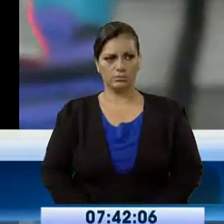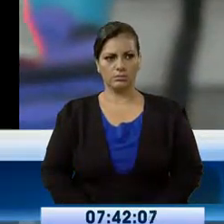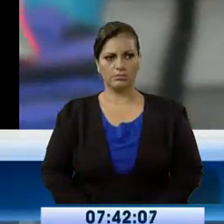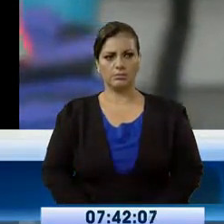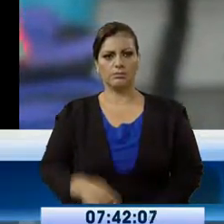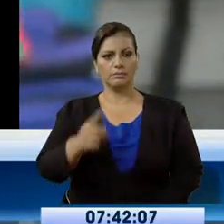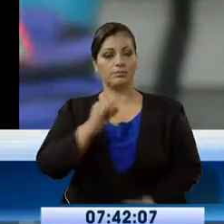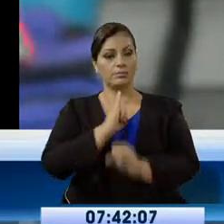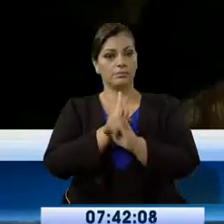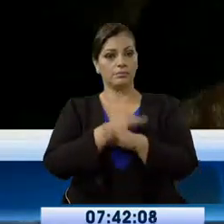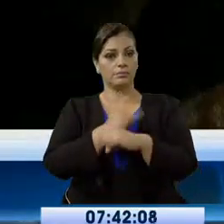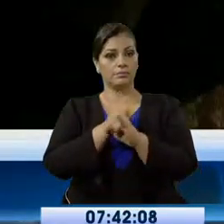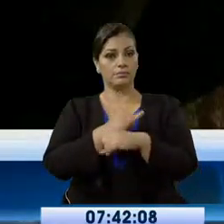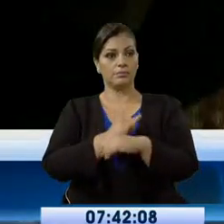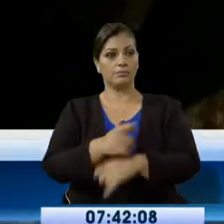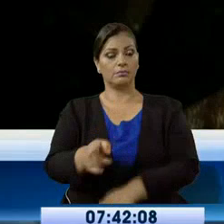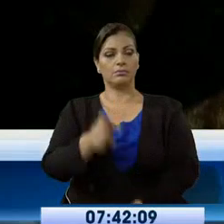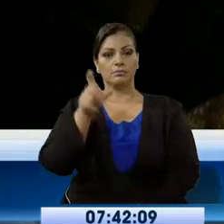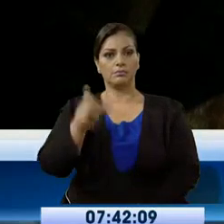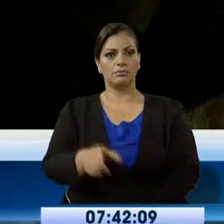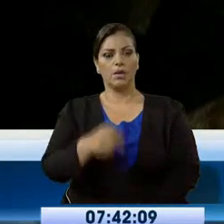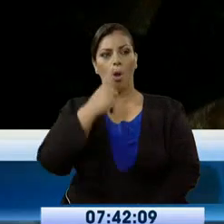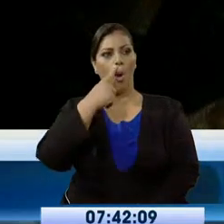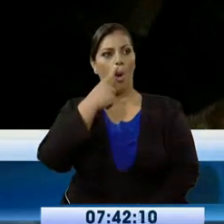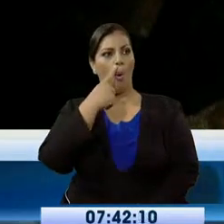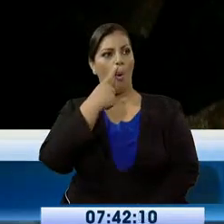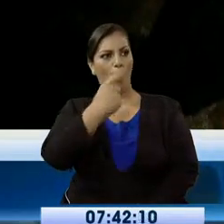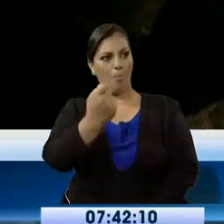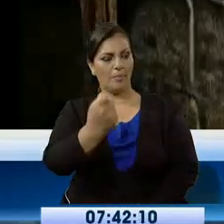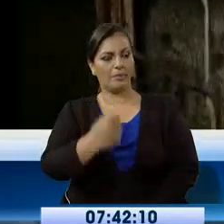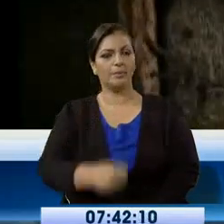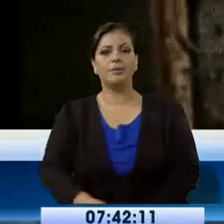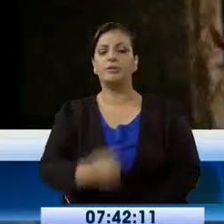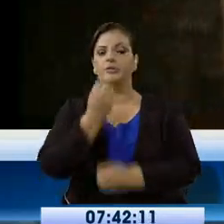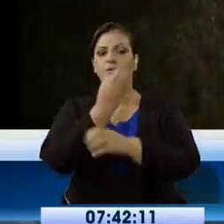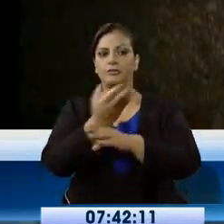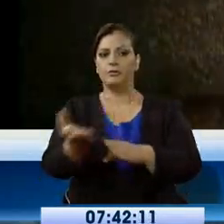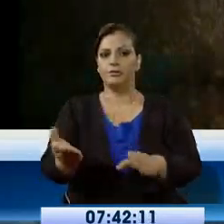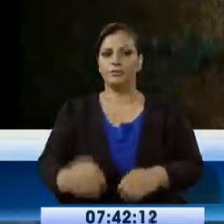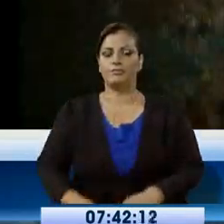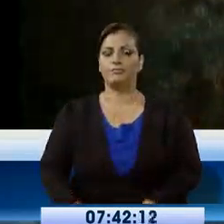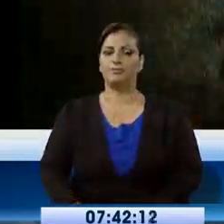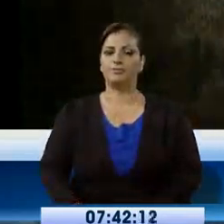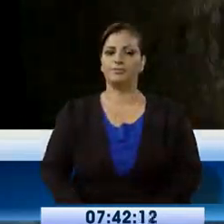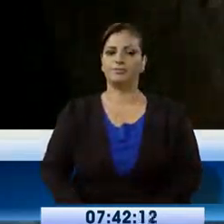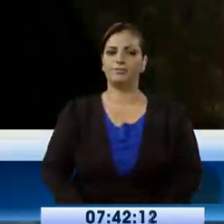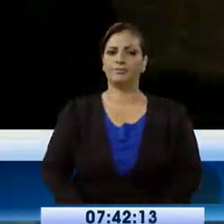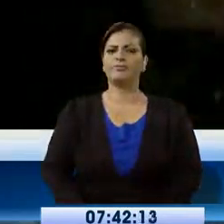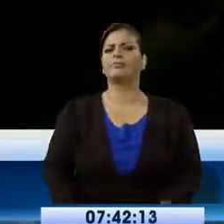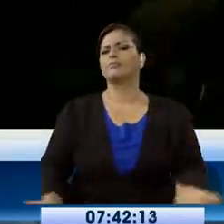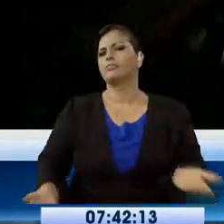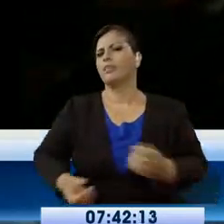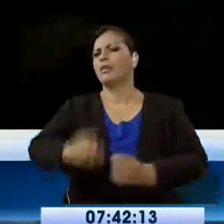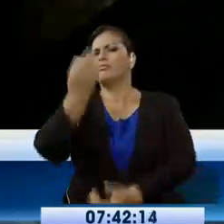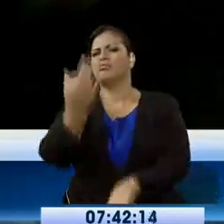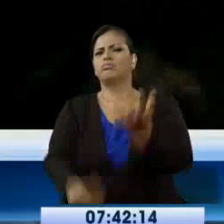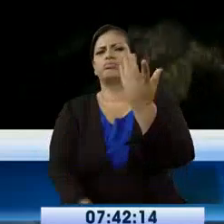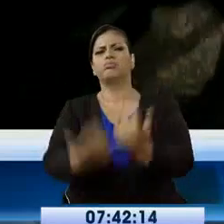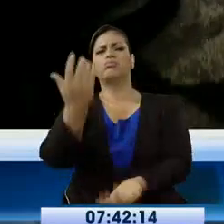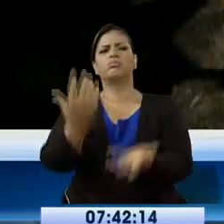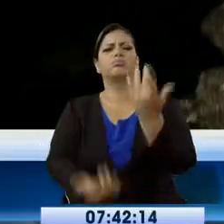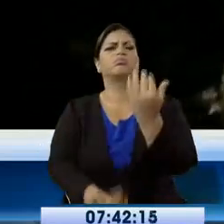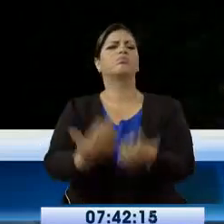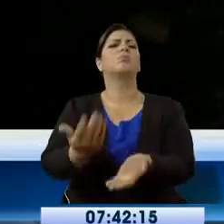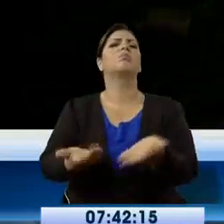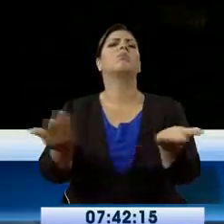la amenaza puede estar casa adentro. Por lo regular y de forma estadística, la razón más importante es